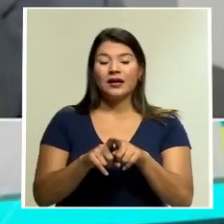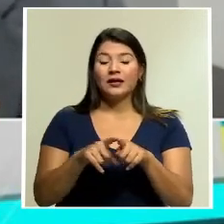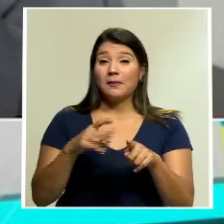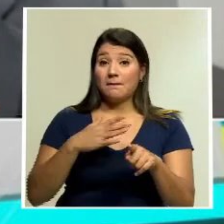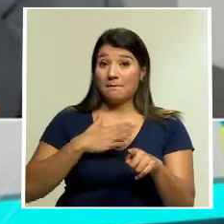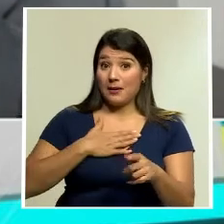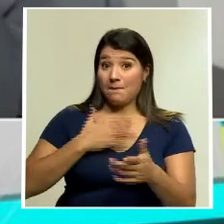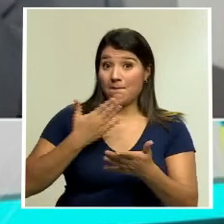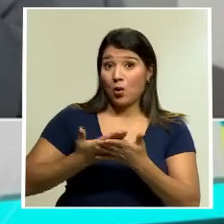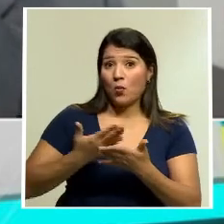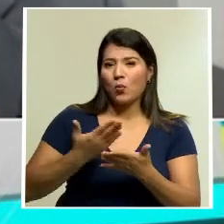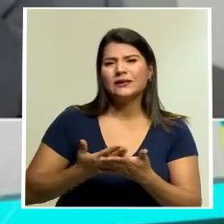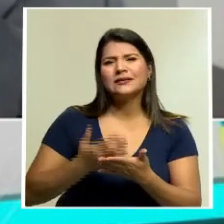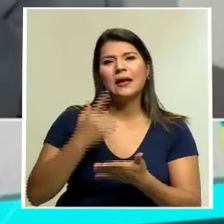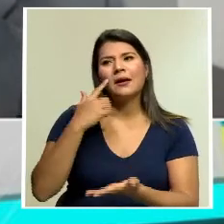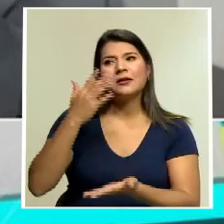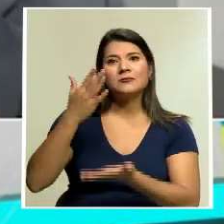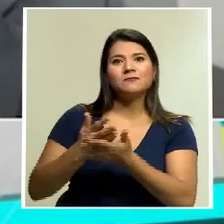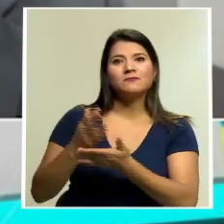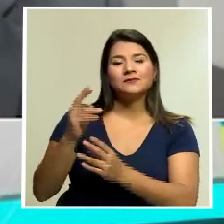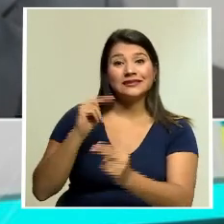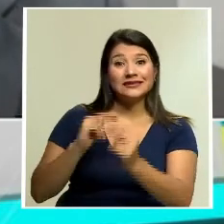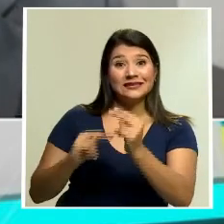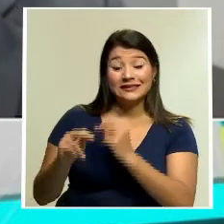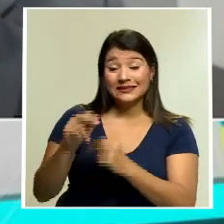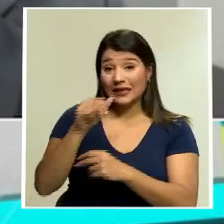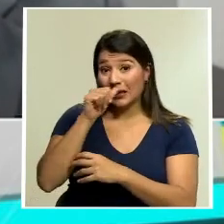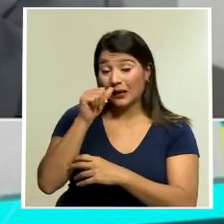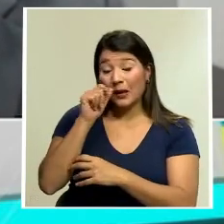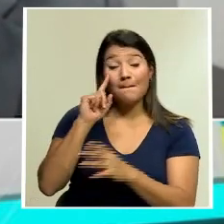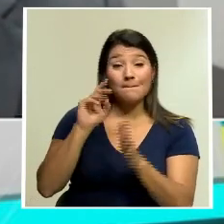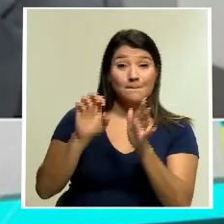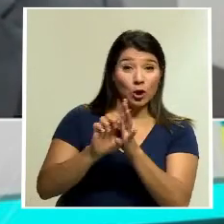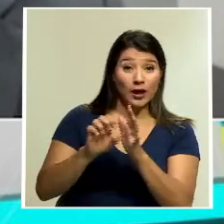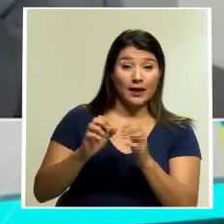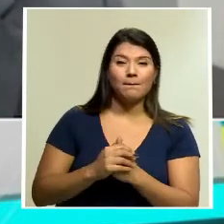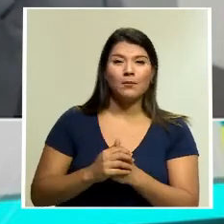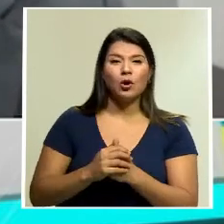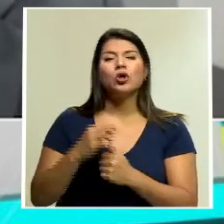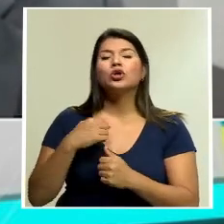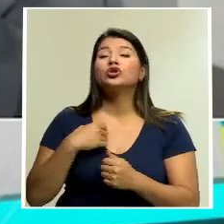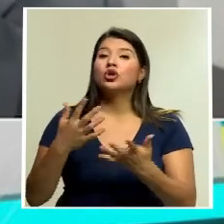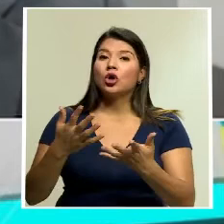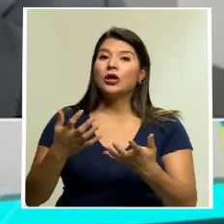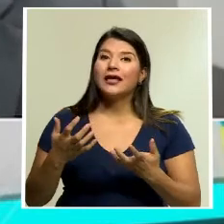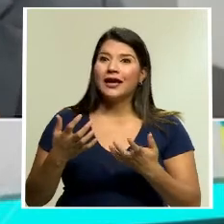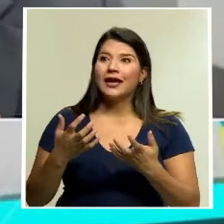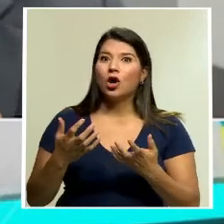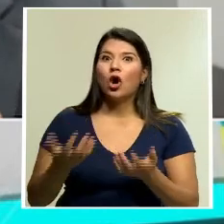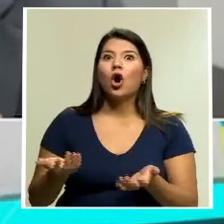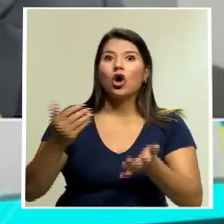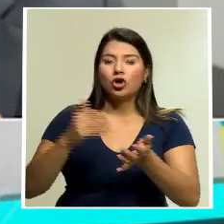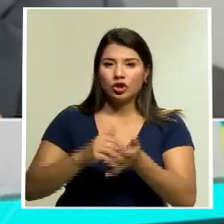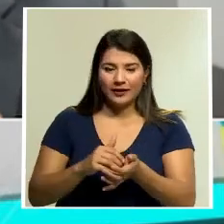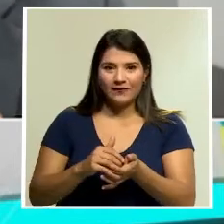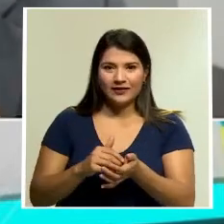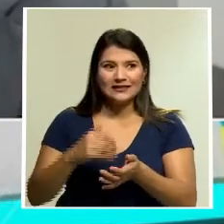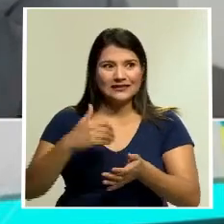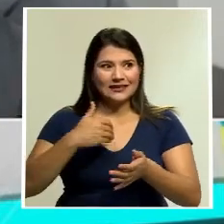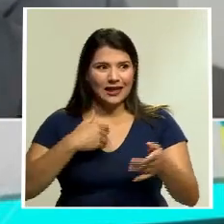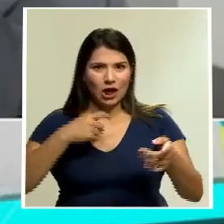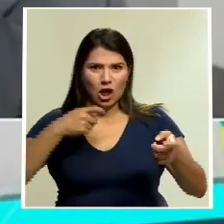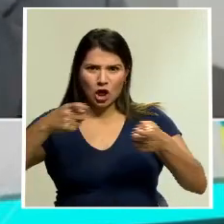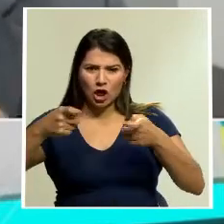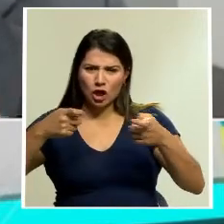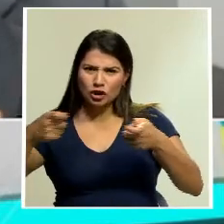fuerte también contra el narcotráfico, por ejemplo, en la recuperación de los radares, que de